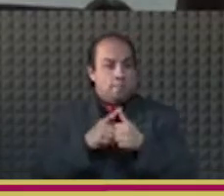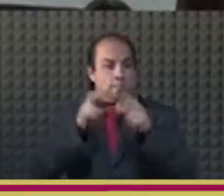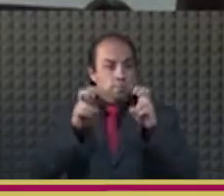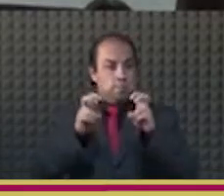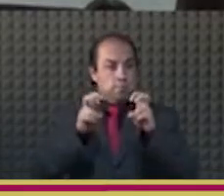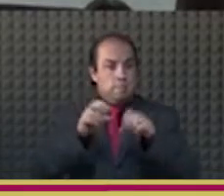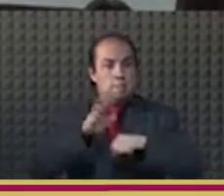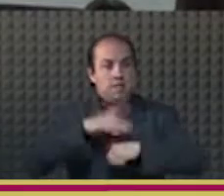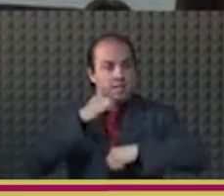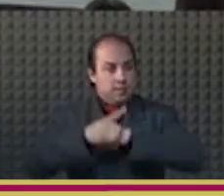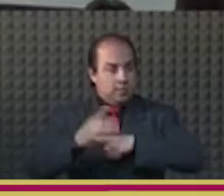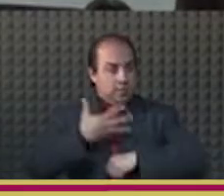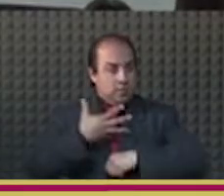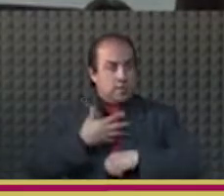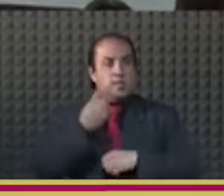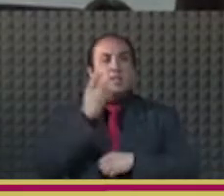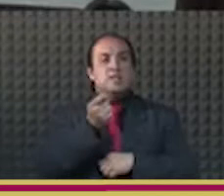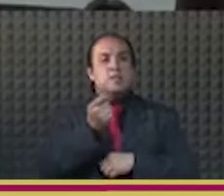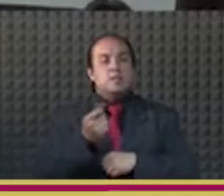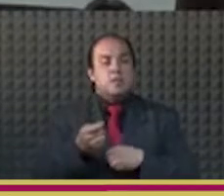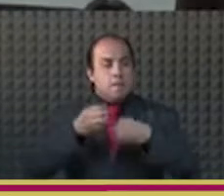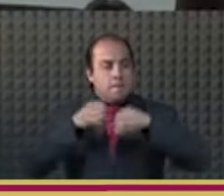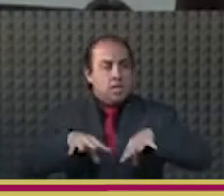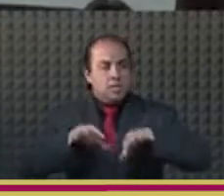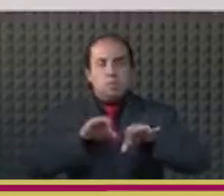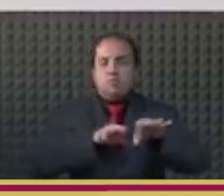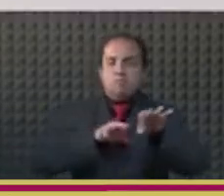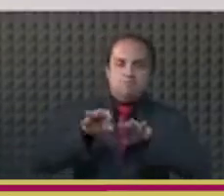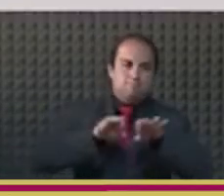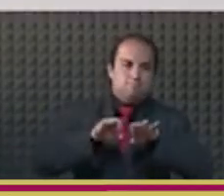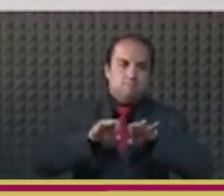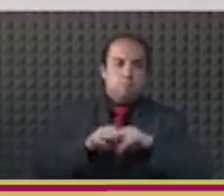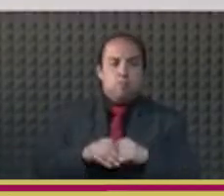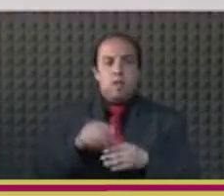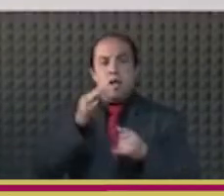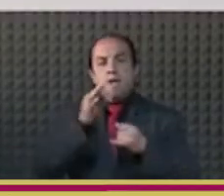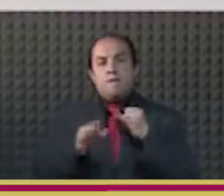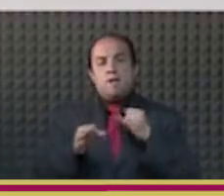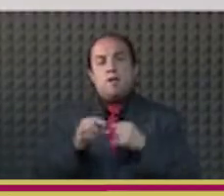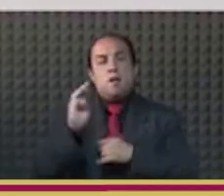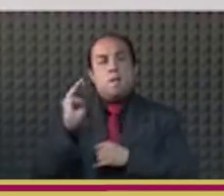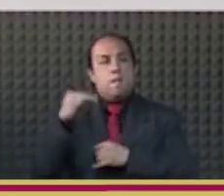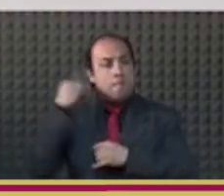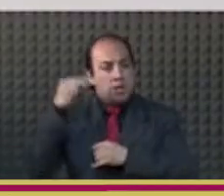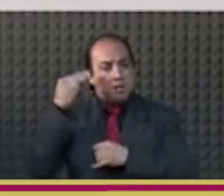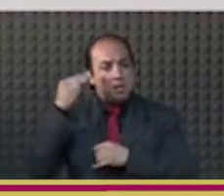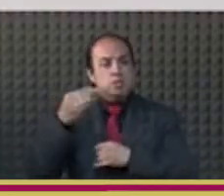ha lastimado es la pérdida de empleos. Cuando hacia finales de marzo del año pasado, se toma la medida